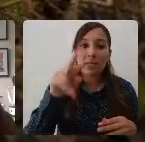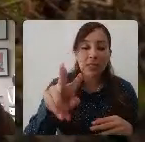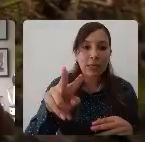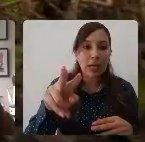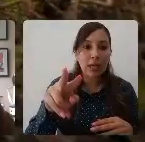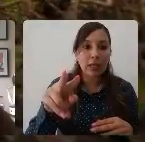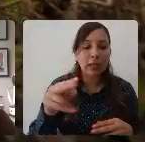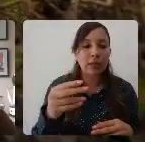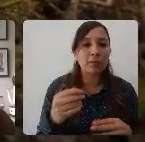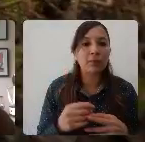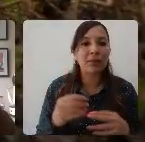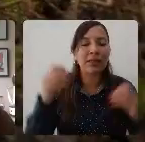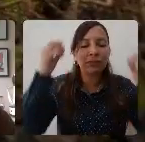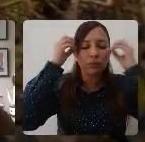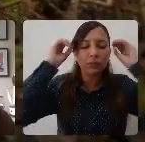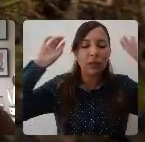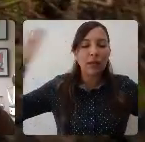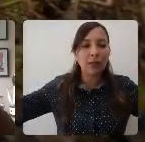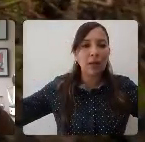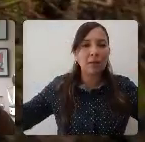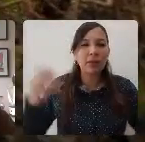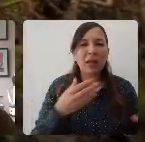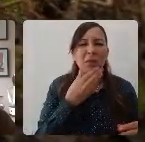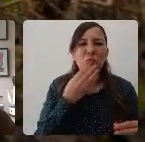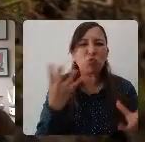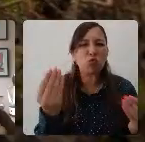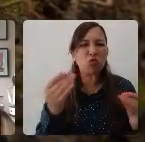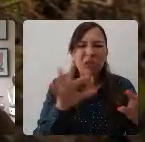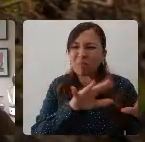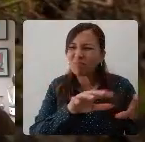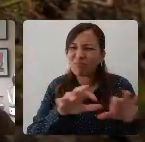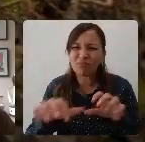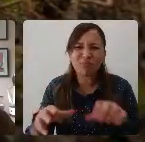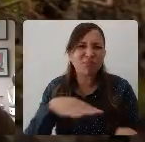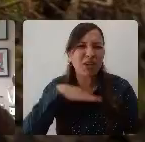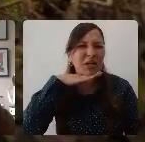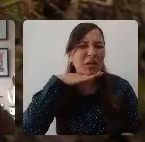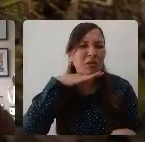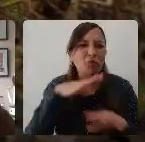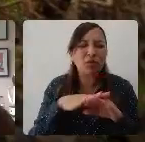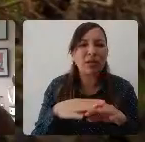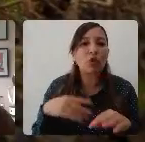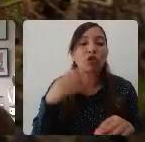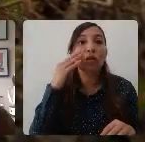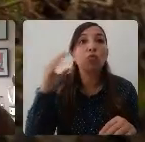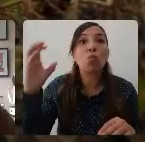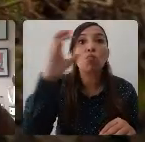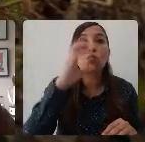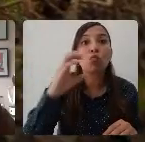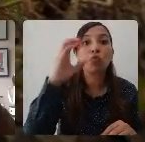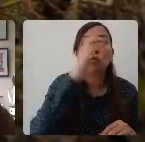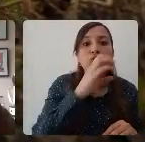e incluso desconectarse está mucho tiempo conectada en línea quiere salir de ese ambiente en la que ella vive